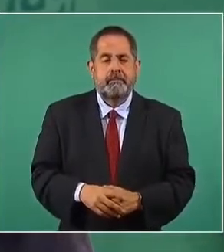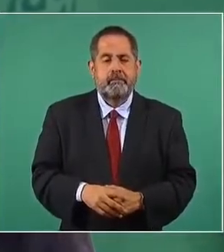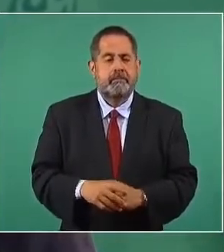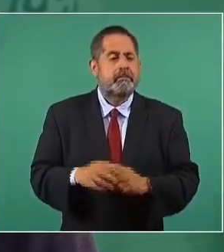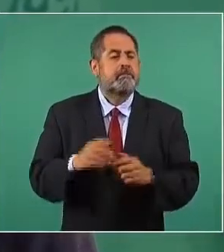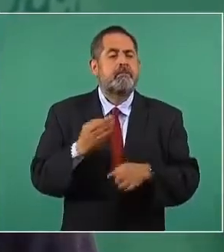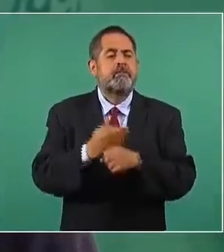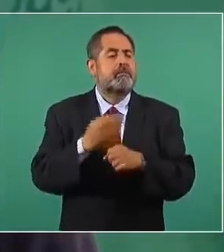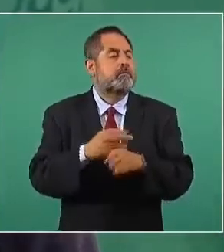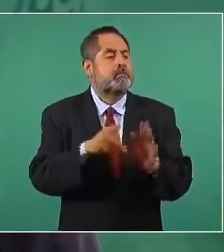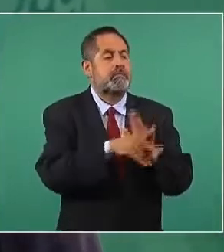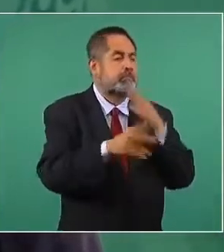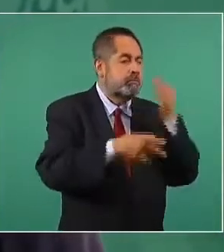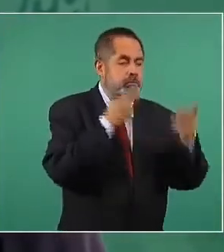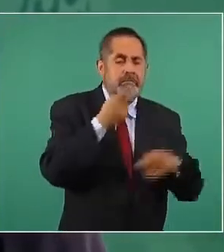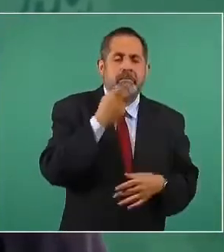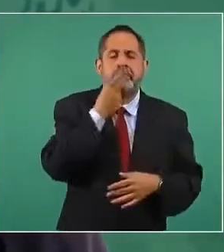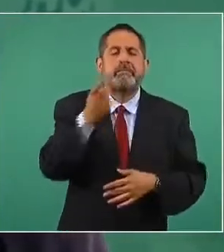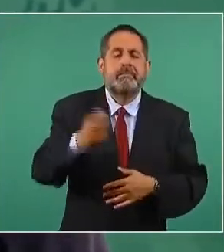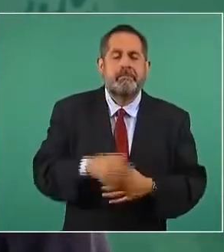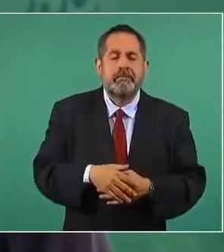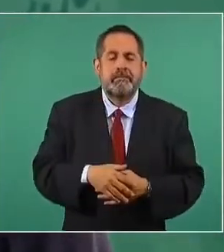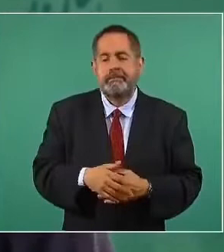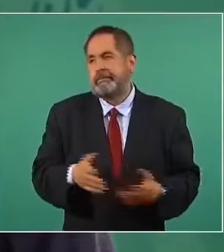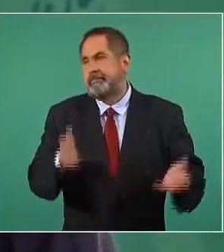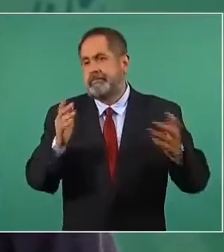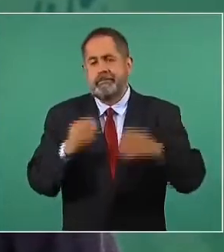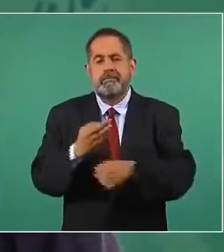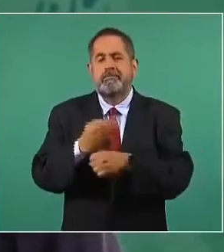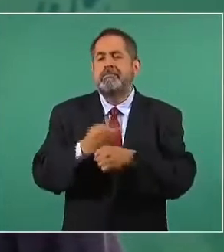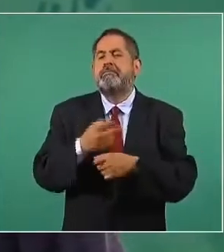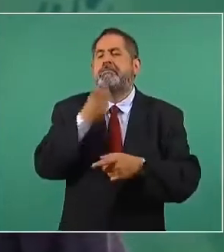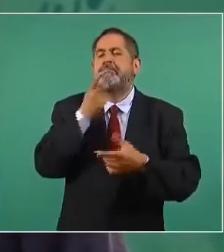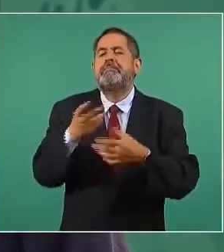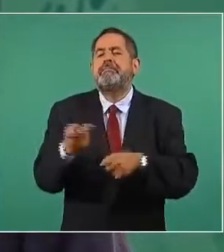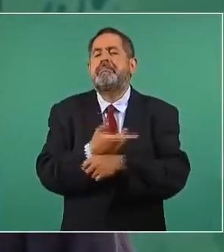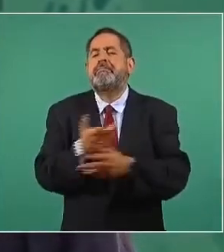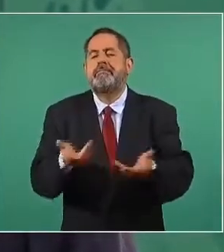¿Cómo estaríamos ahora aquí?